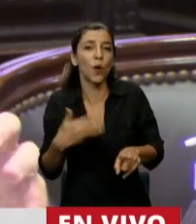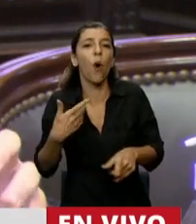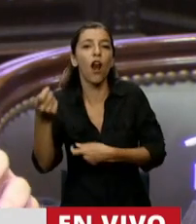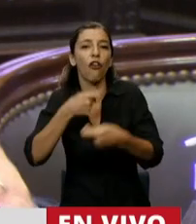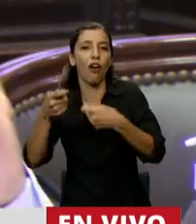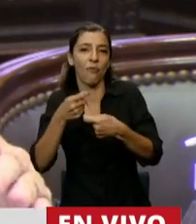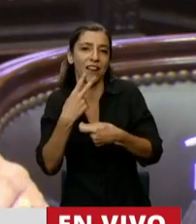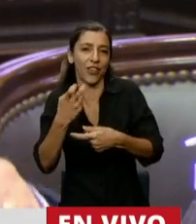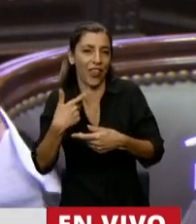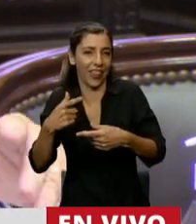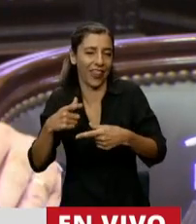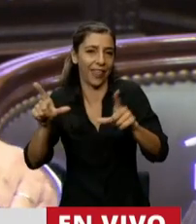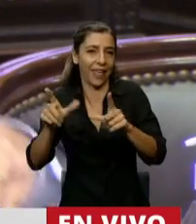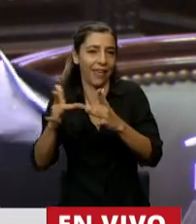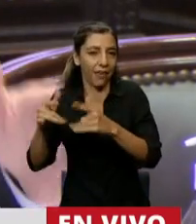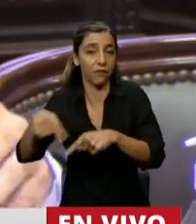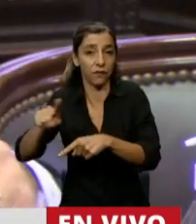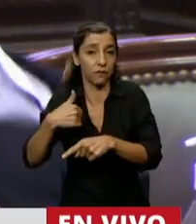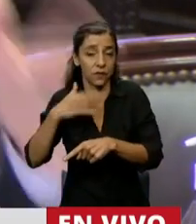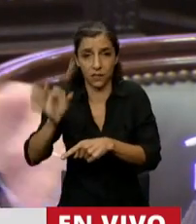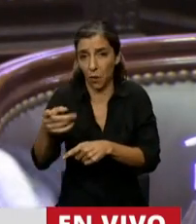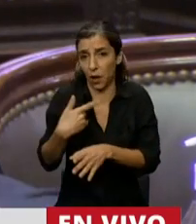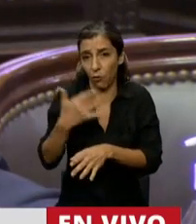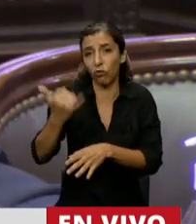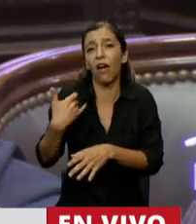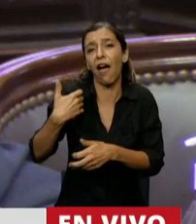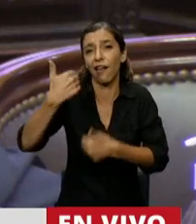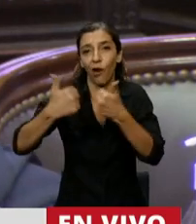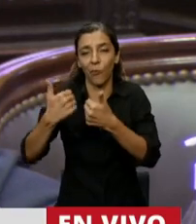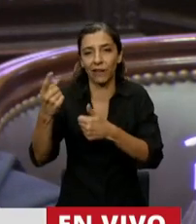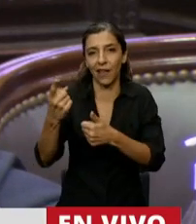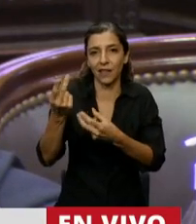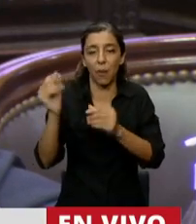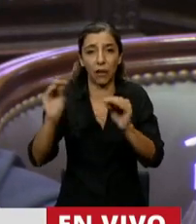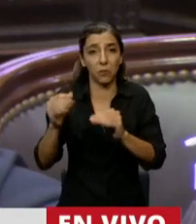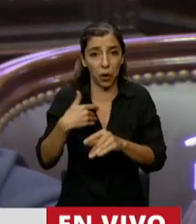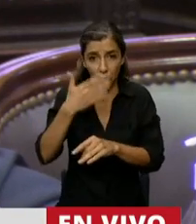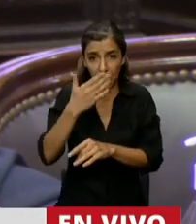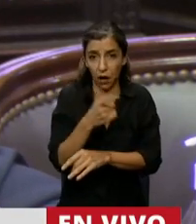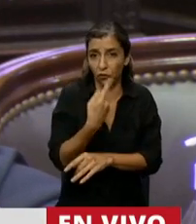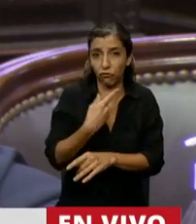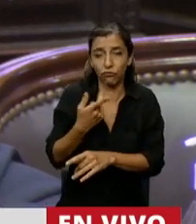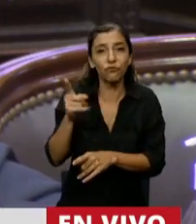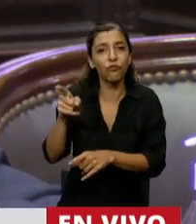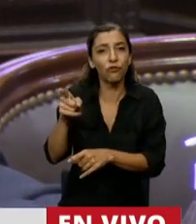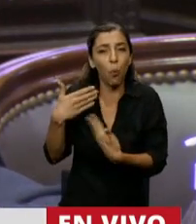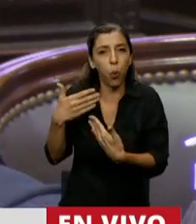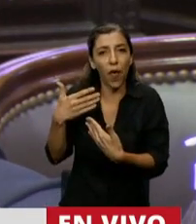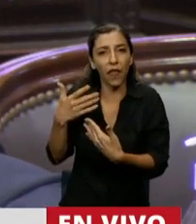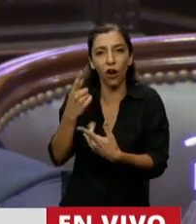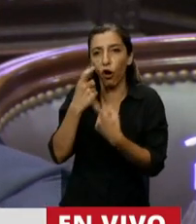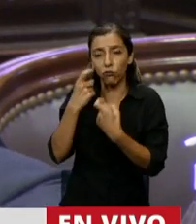y determinan precio, costo, quién compite, quién no compite, no tienen regulación. Entonces